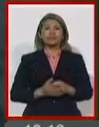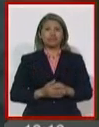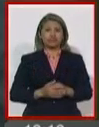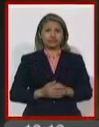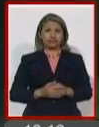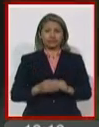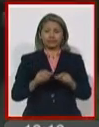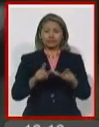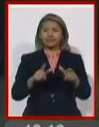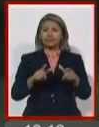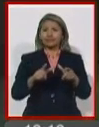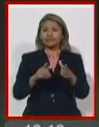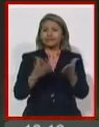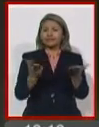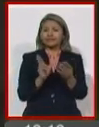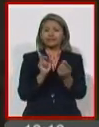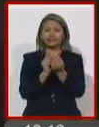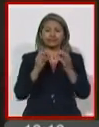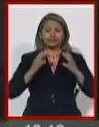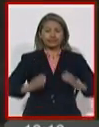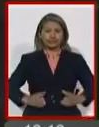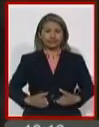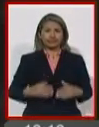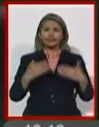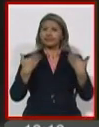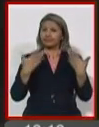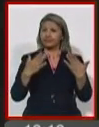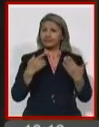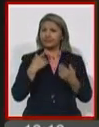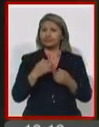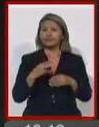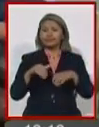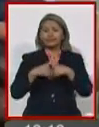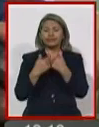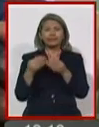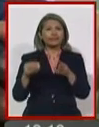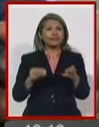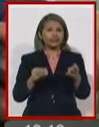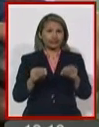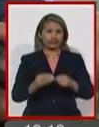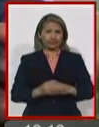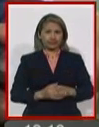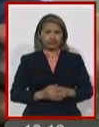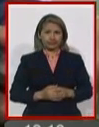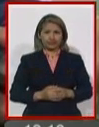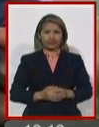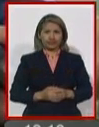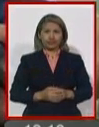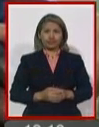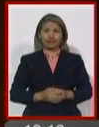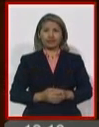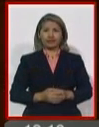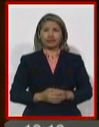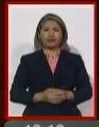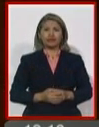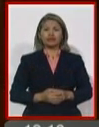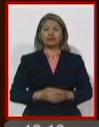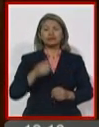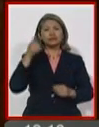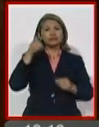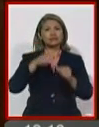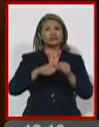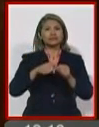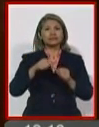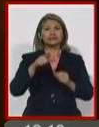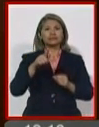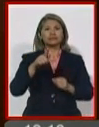hecho, el escenario secundario en donde fue encontrado el cuerpo y al modus operandi y cómo se hubiera producido.